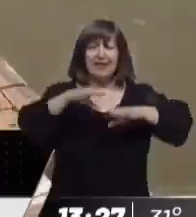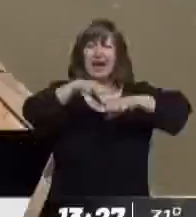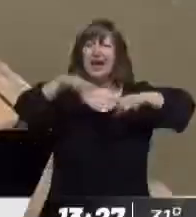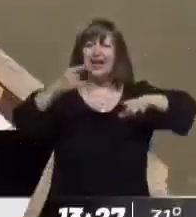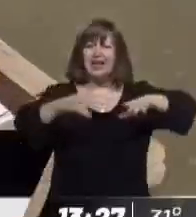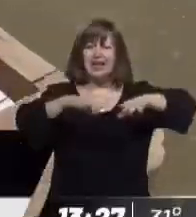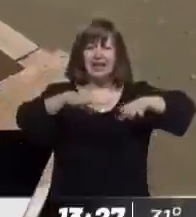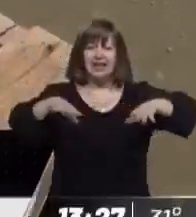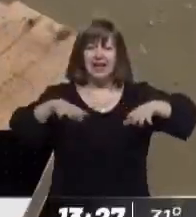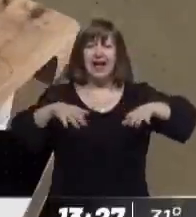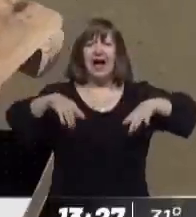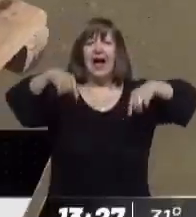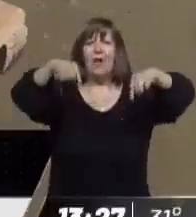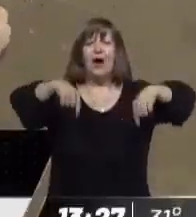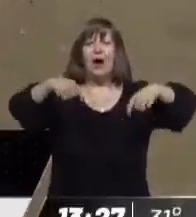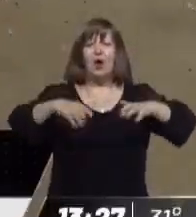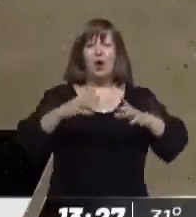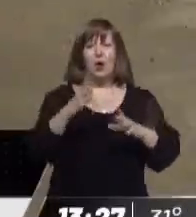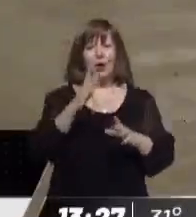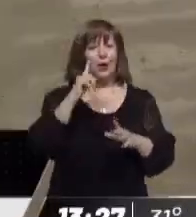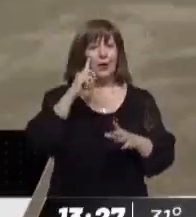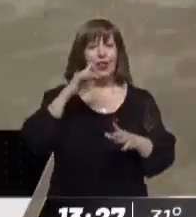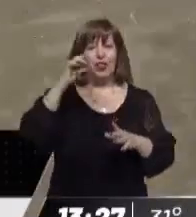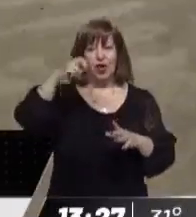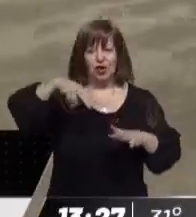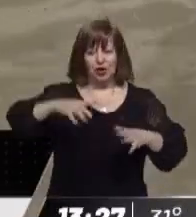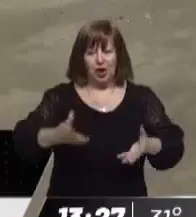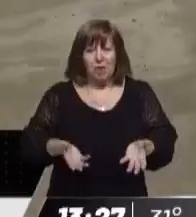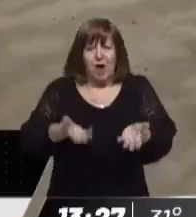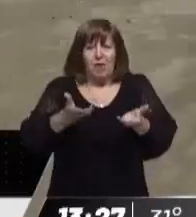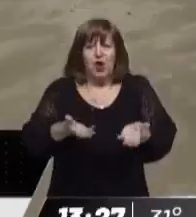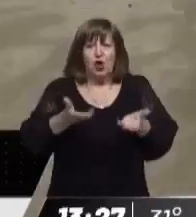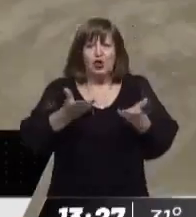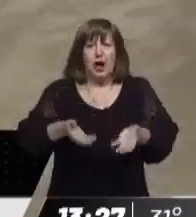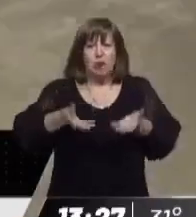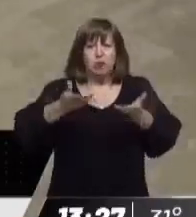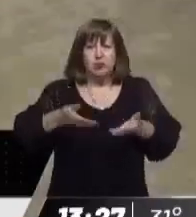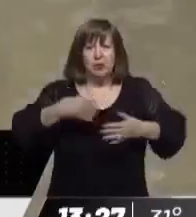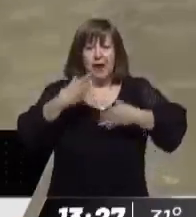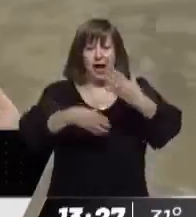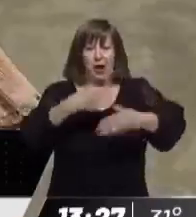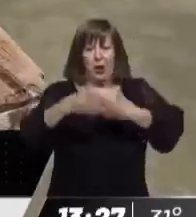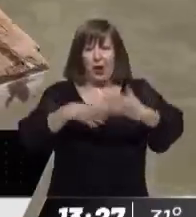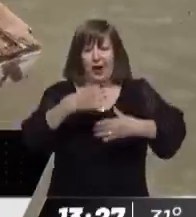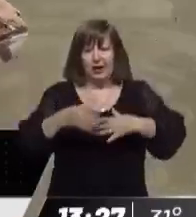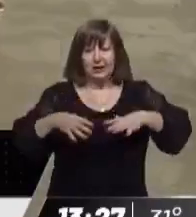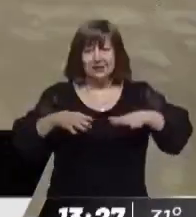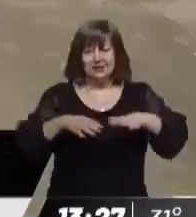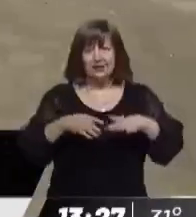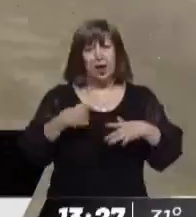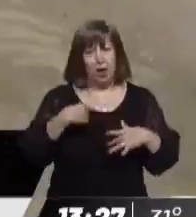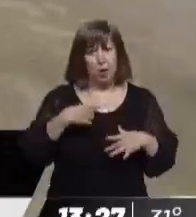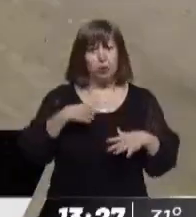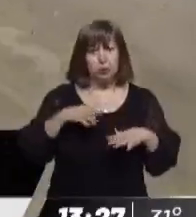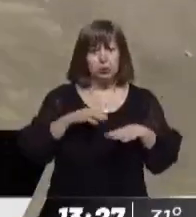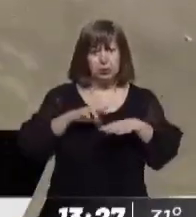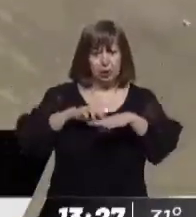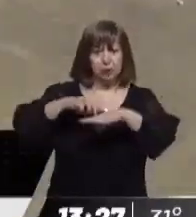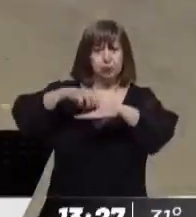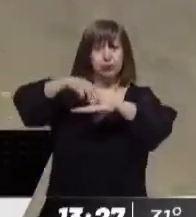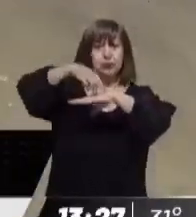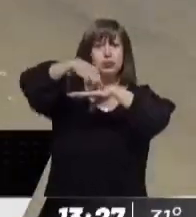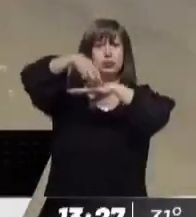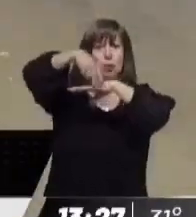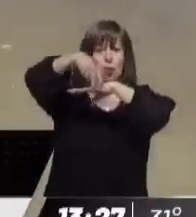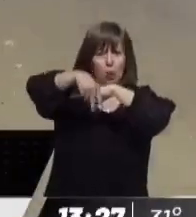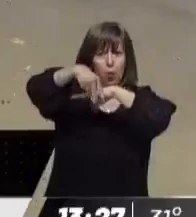qué tiene? ¿Bidones tiene? Bidones, sí. Eso es lo que inventamos para poder jugar un rato en el agua. Estaba profundo, ¿no? Sí, estaba bastante